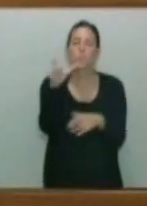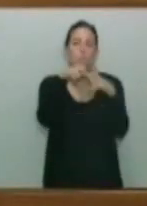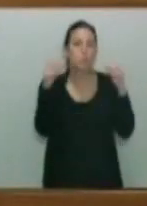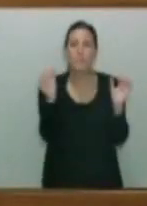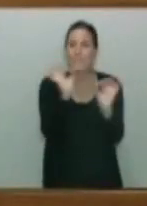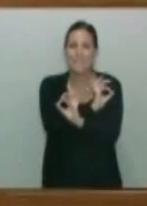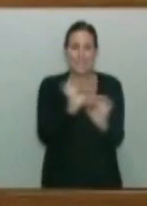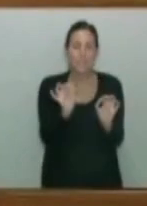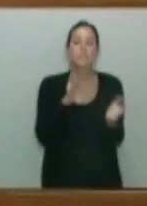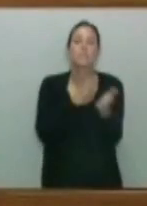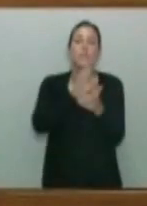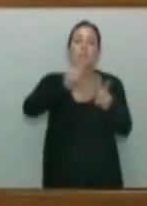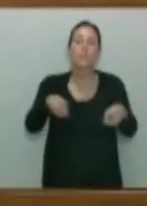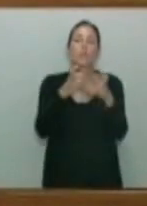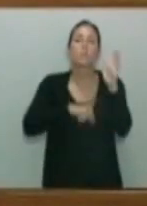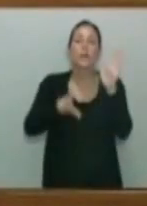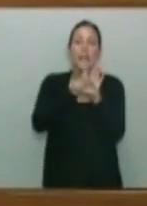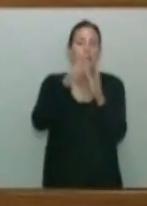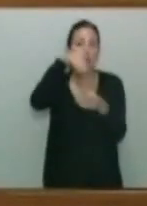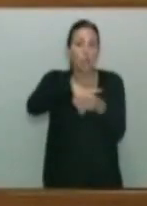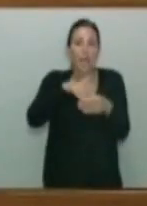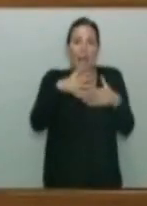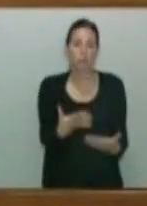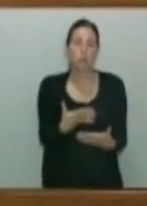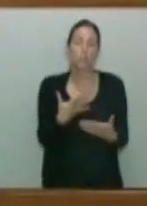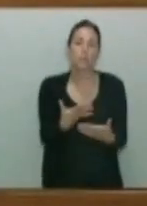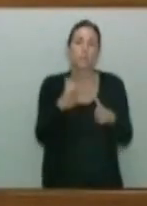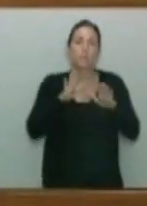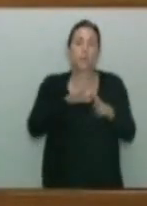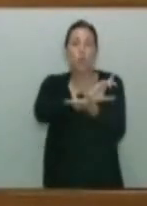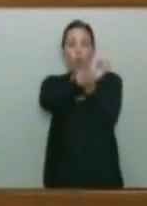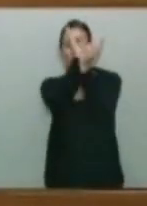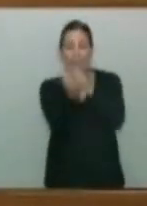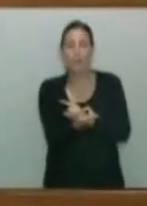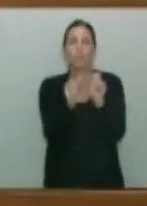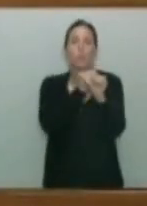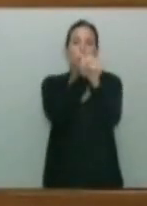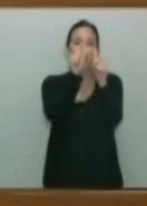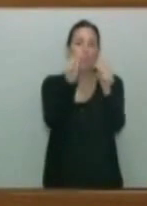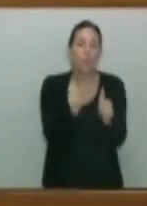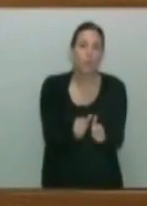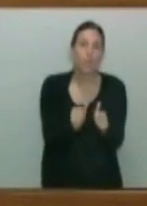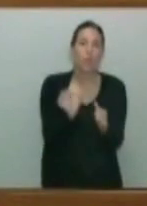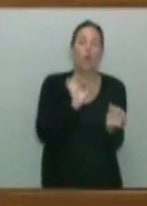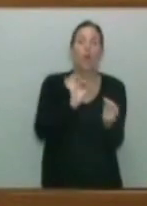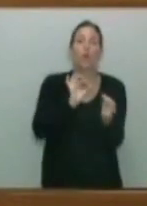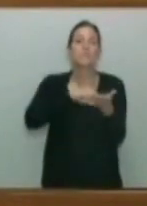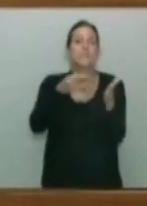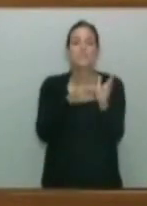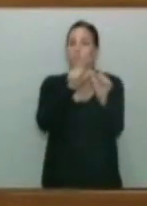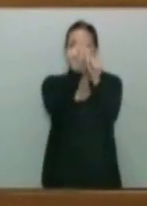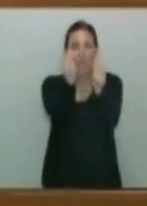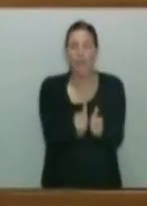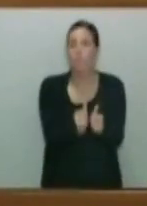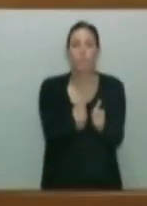es una reforma de la ley electoral existente, pero no hay un cambio de modelo ni hay un cambio de sistema electoral.